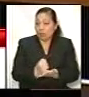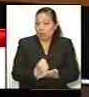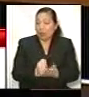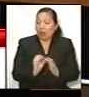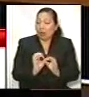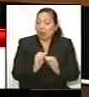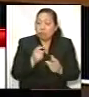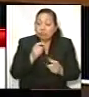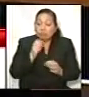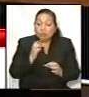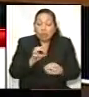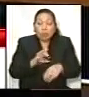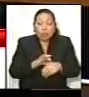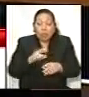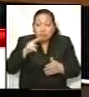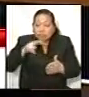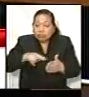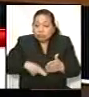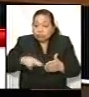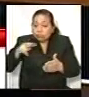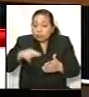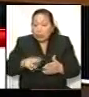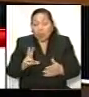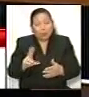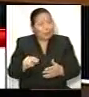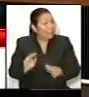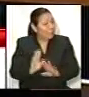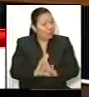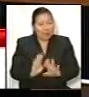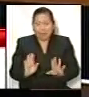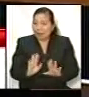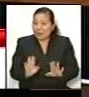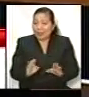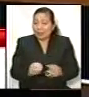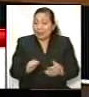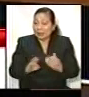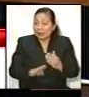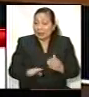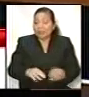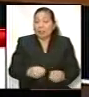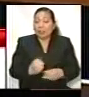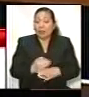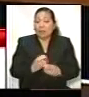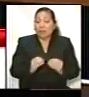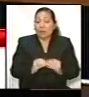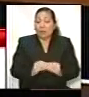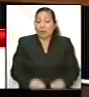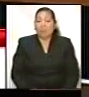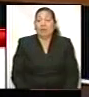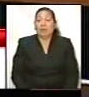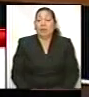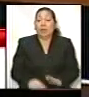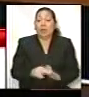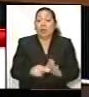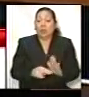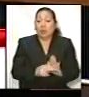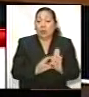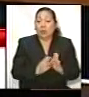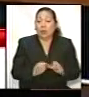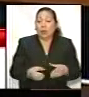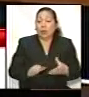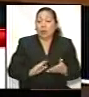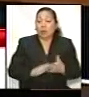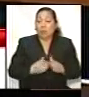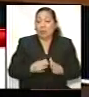sanitaria obligatoria y no de una autorización sanitaria, conforme a lo dispuesto en las normas armonizadas de la